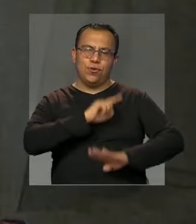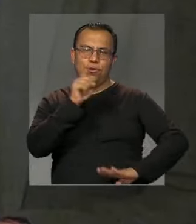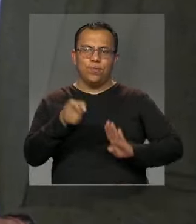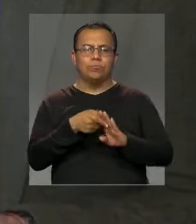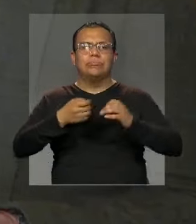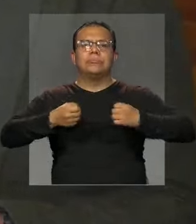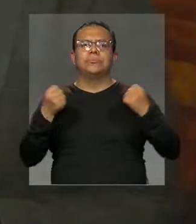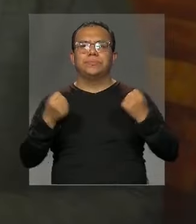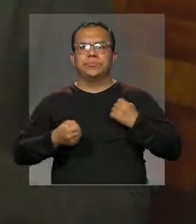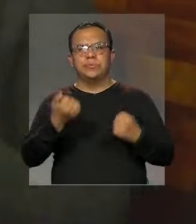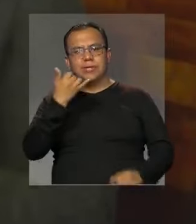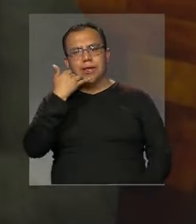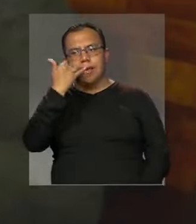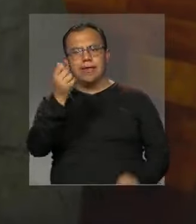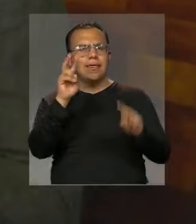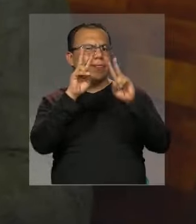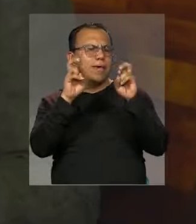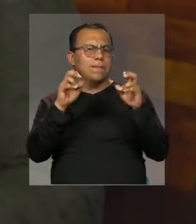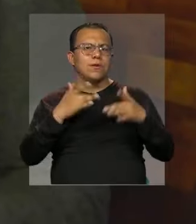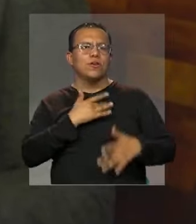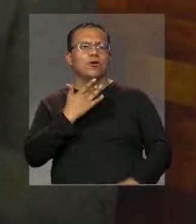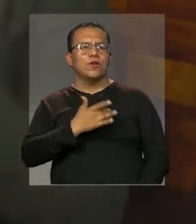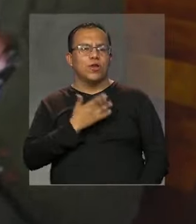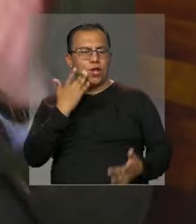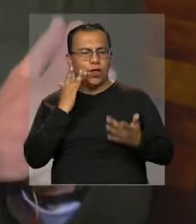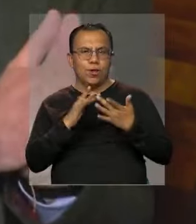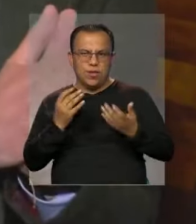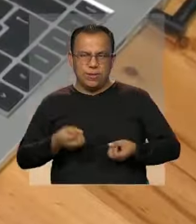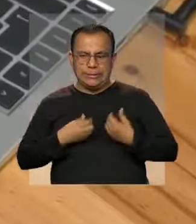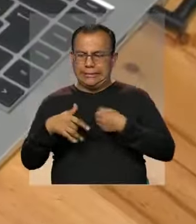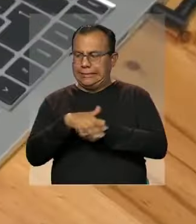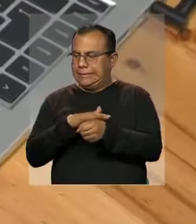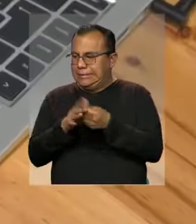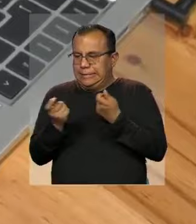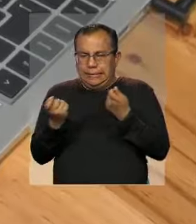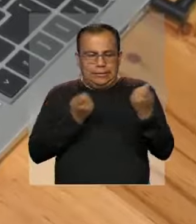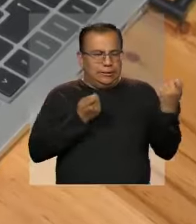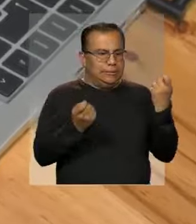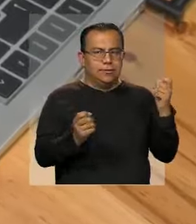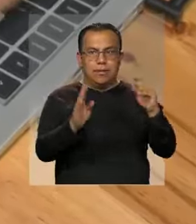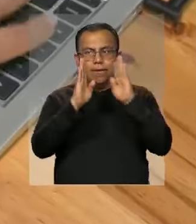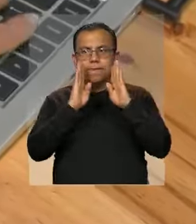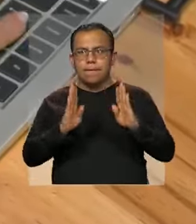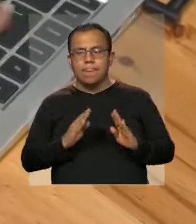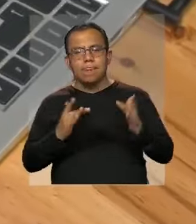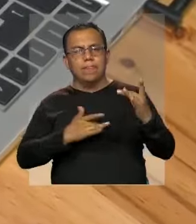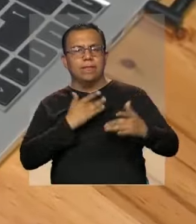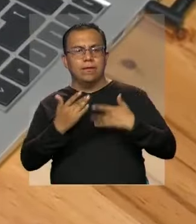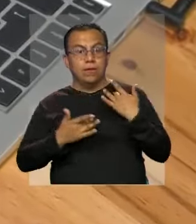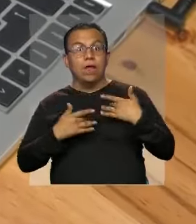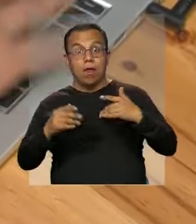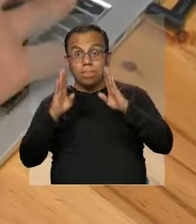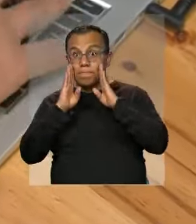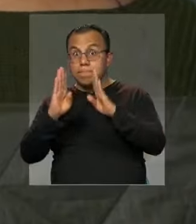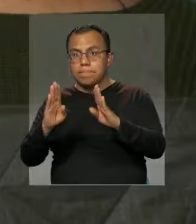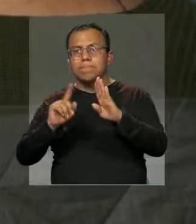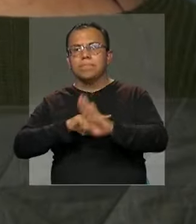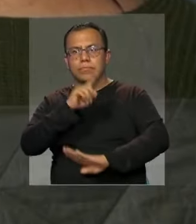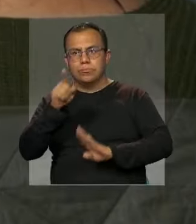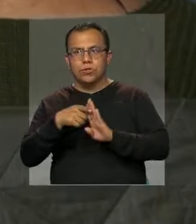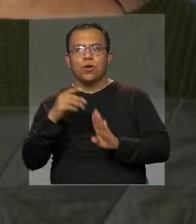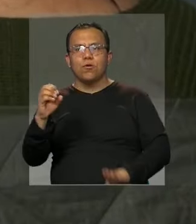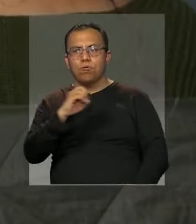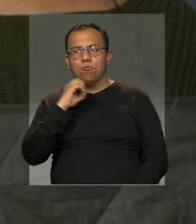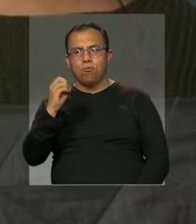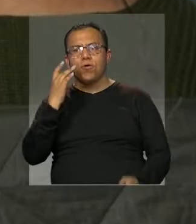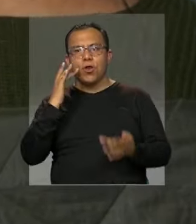para que puedan llamar y hablar sobre cómo se sienten, para contener crisis emocionales, atención emocional, escucha activa, para que los hombres de